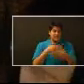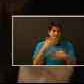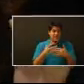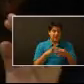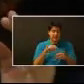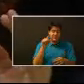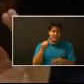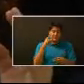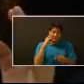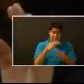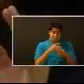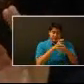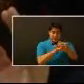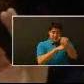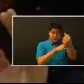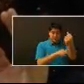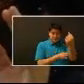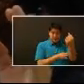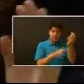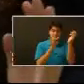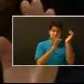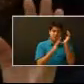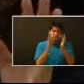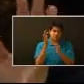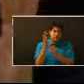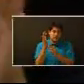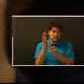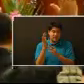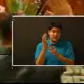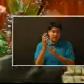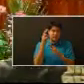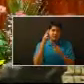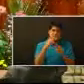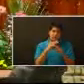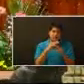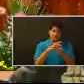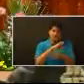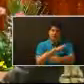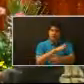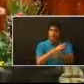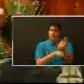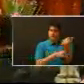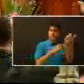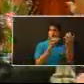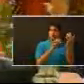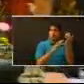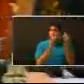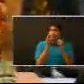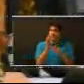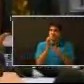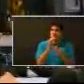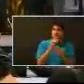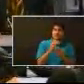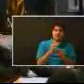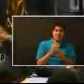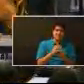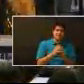En el nombre poderoso de Jesús. En el nombre poderoso de